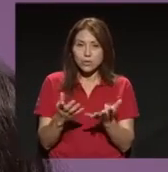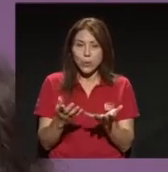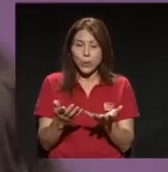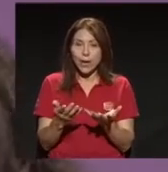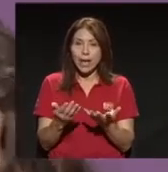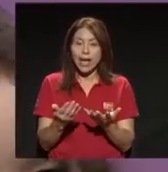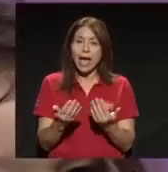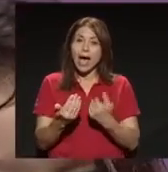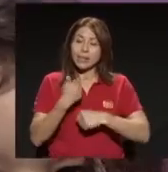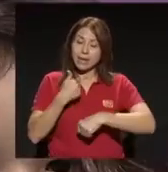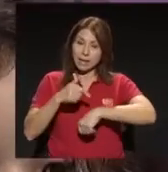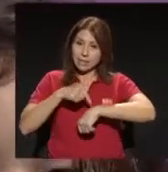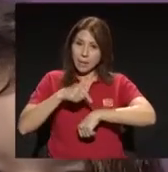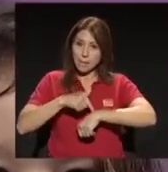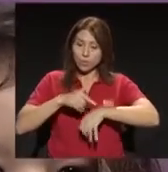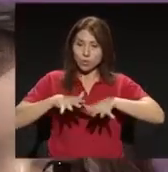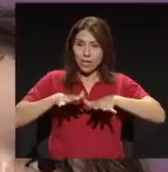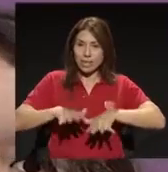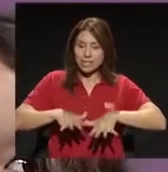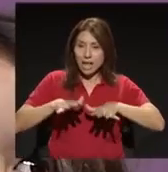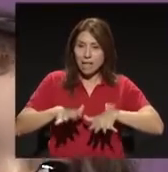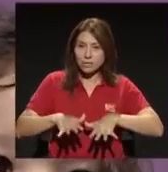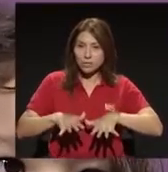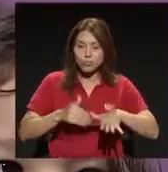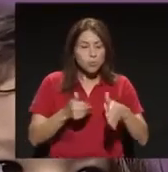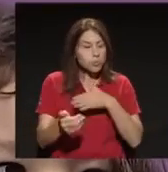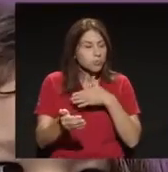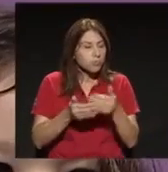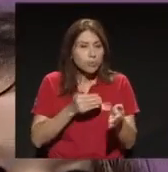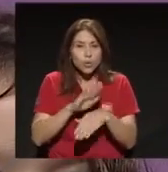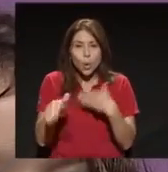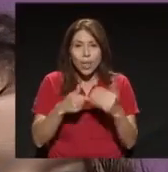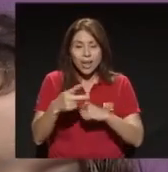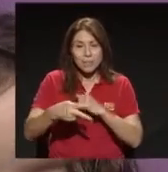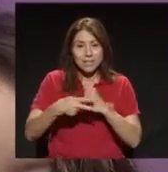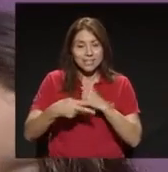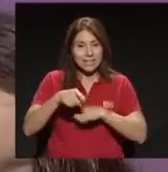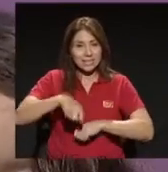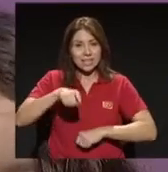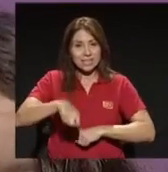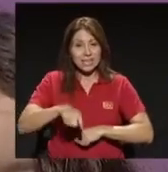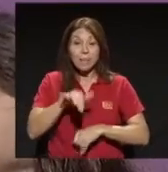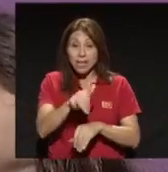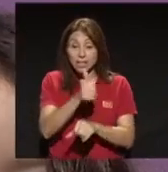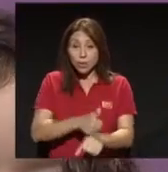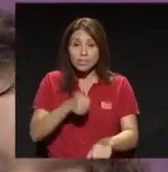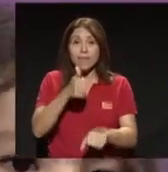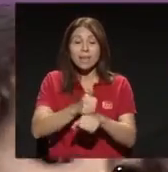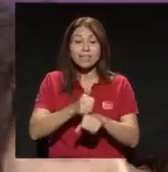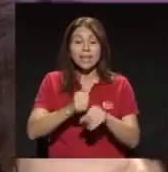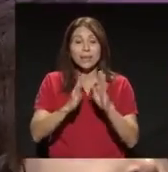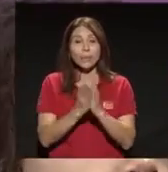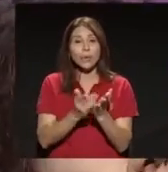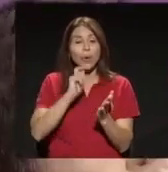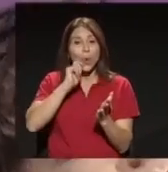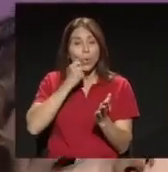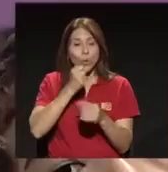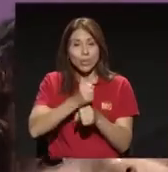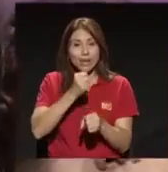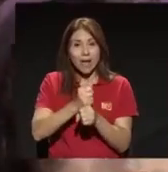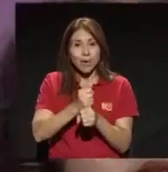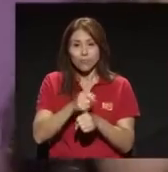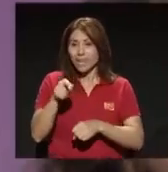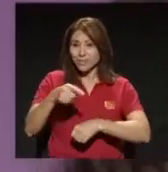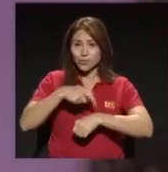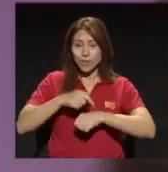tiempos de descanso todas las veces que se necesita si se establece el código de trabajo es un tiempo de descanso creo que en general no se